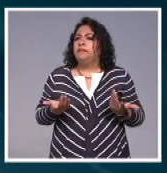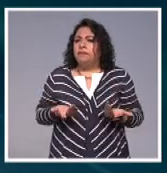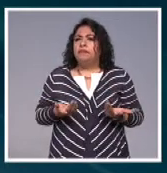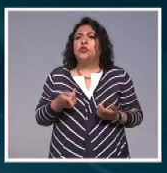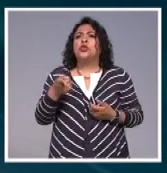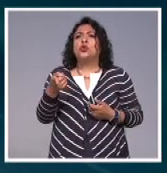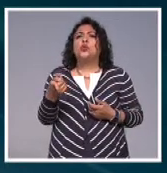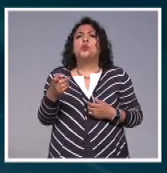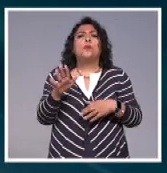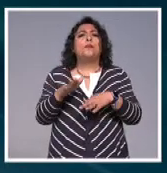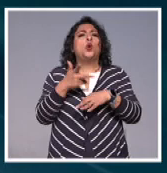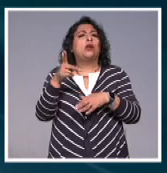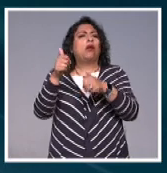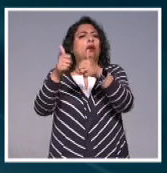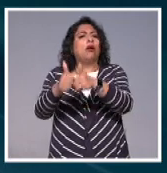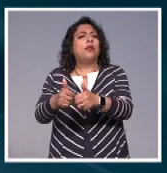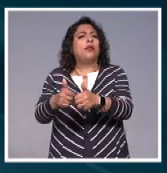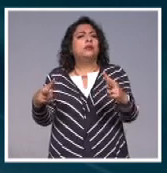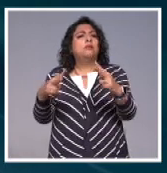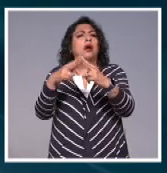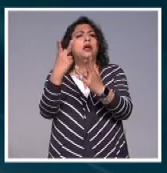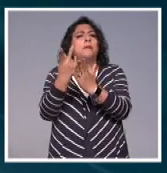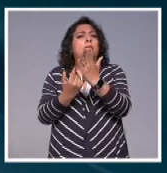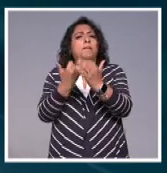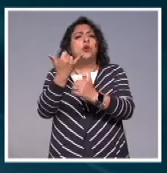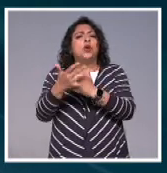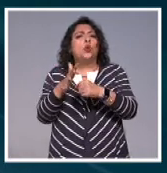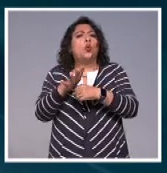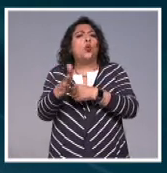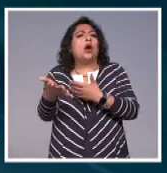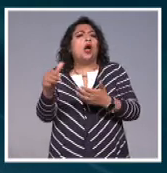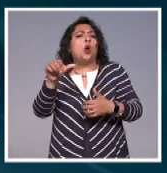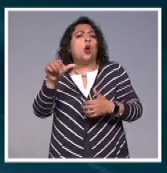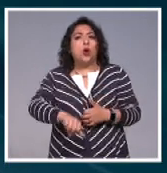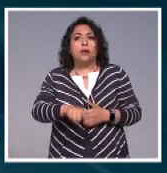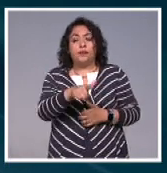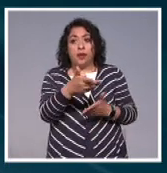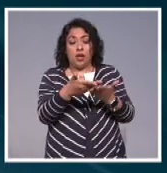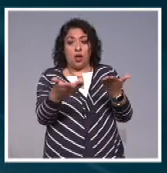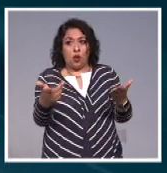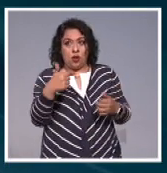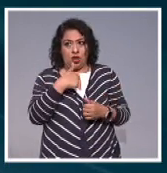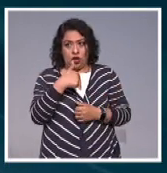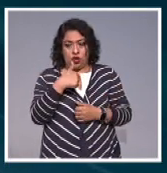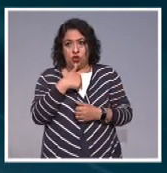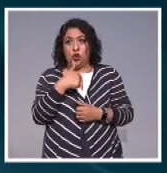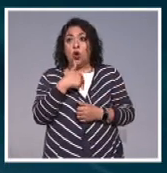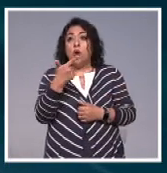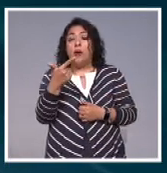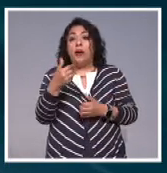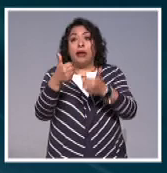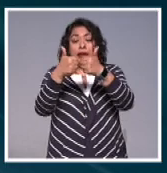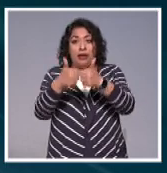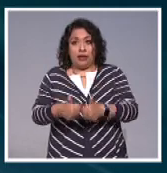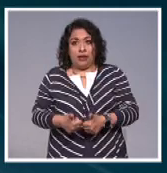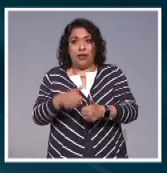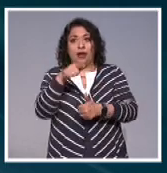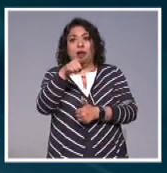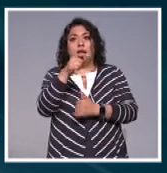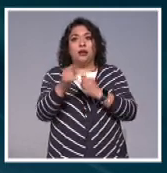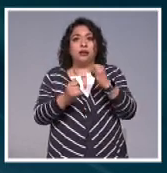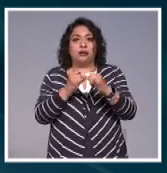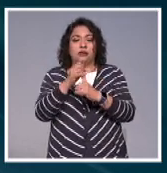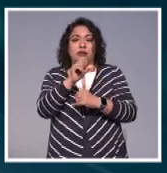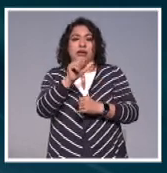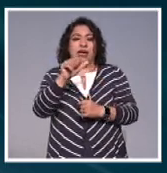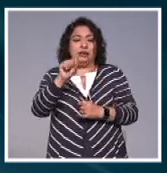Específicamente, ¿qué te mantiene en París? ¿Qué proyectos se mantienen en París en estos días? Ahora estoy realizando una residencia en la Cité Internacional de